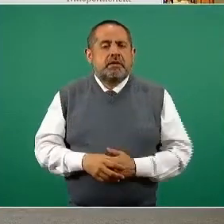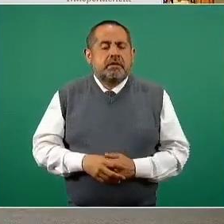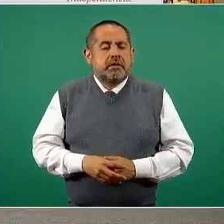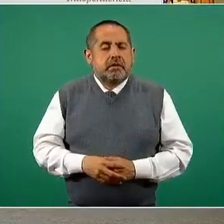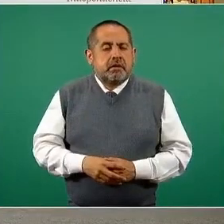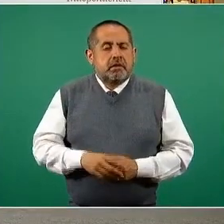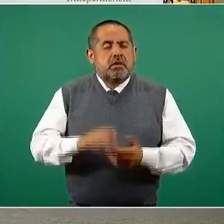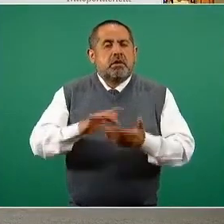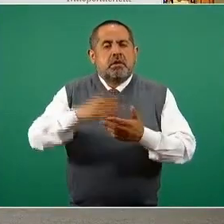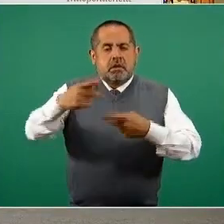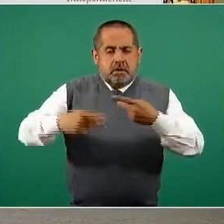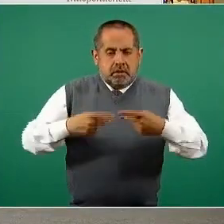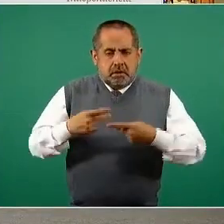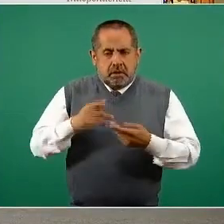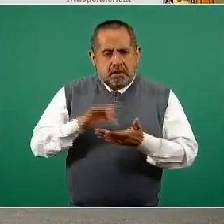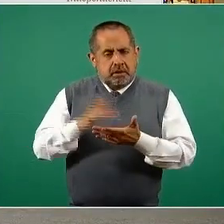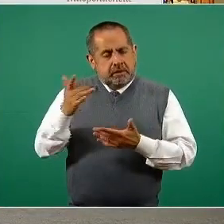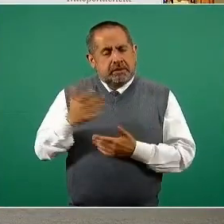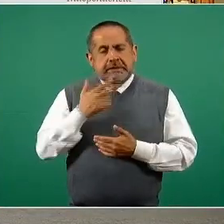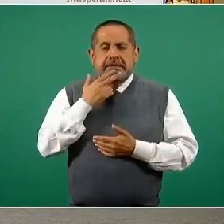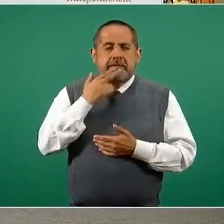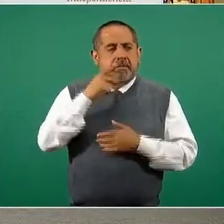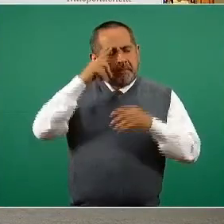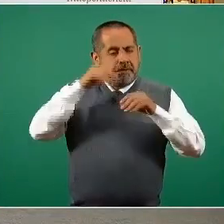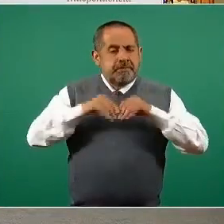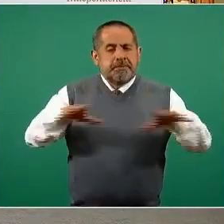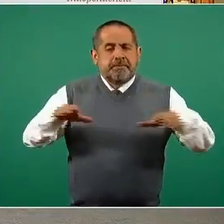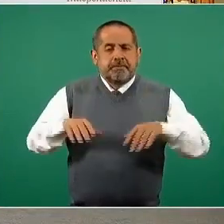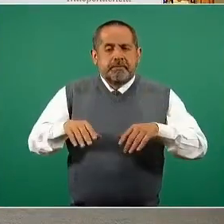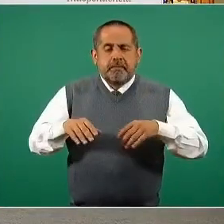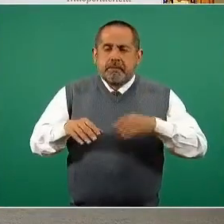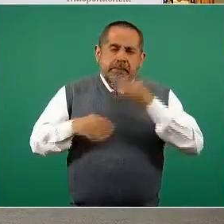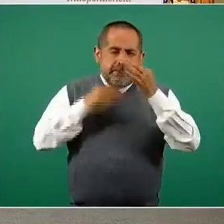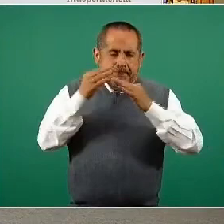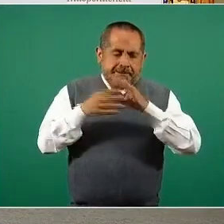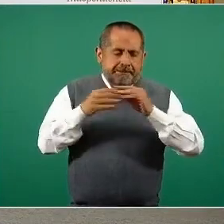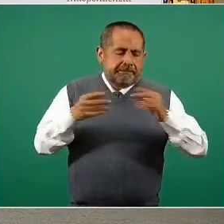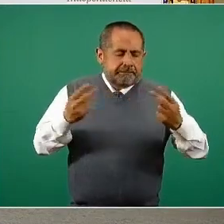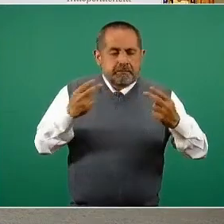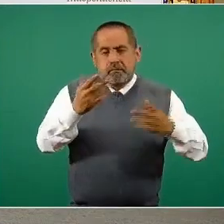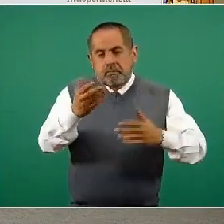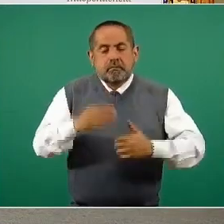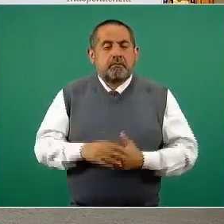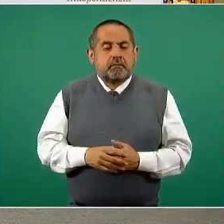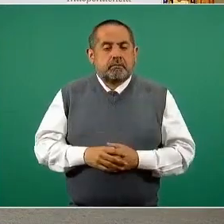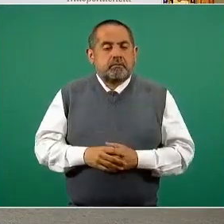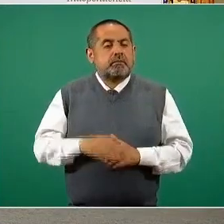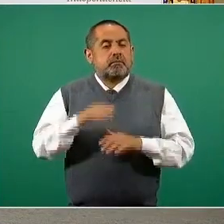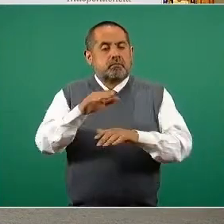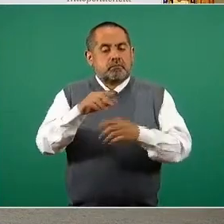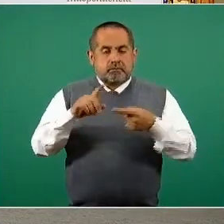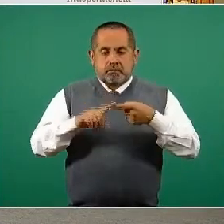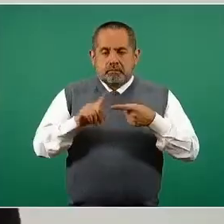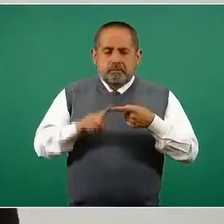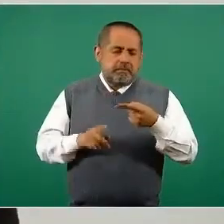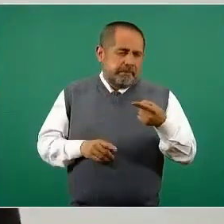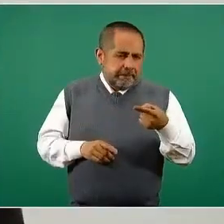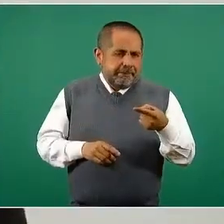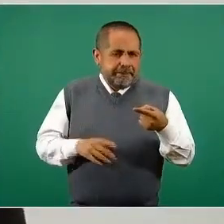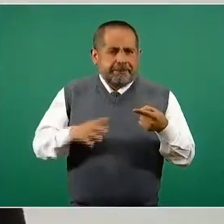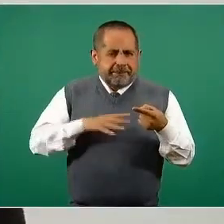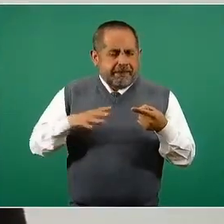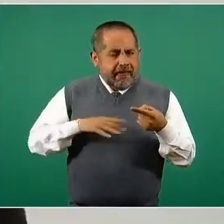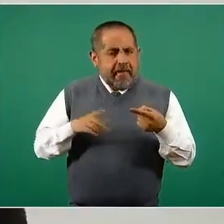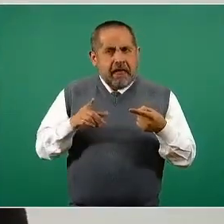las preguntas, de seguro serán muy útiles para la población que nos escucha. En relación a la primera, sí, efectivamente